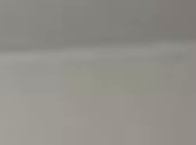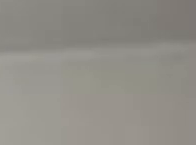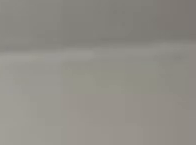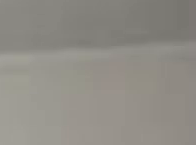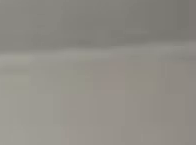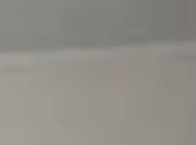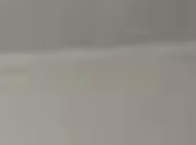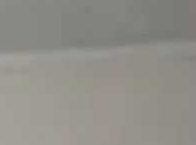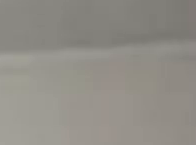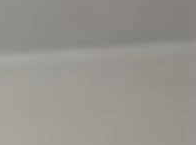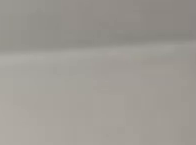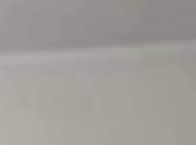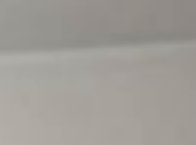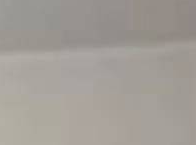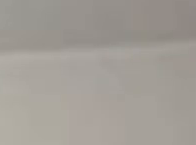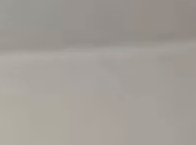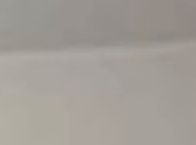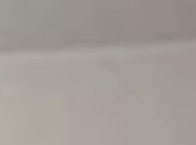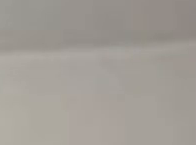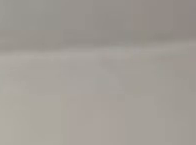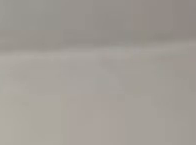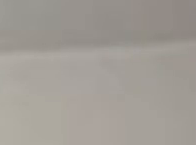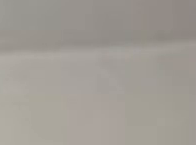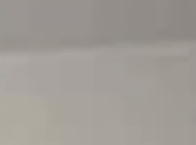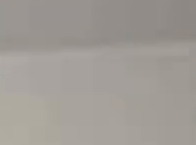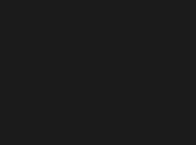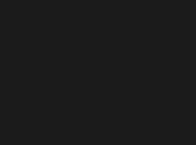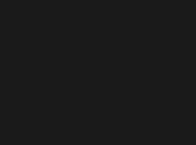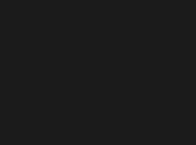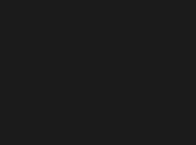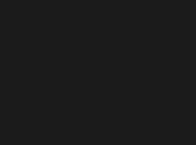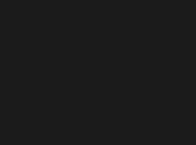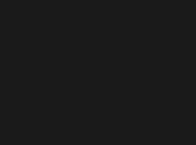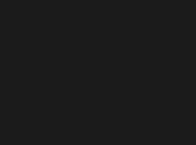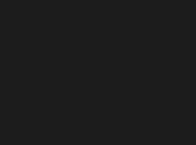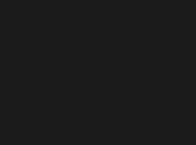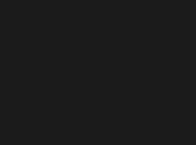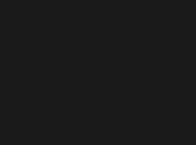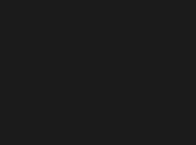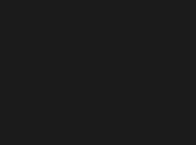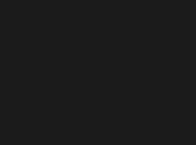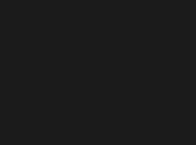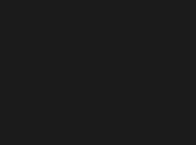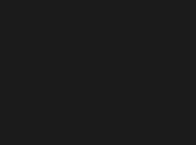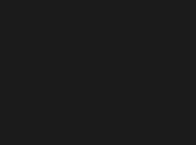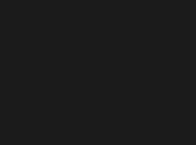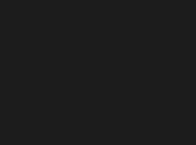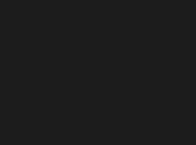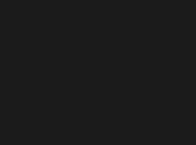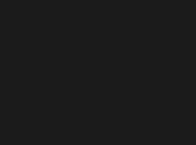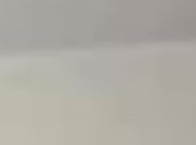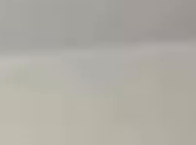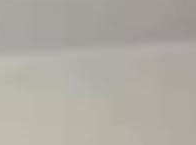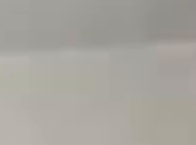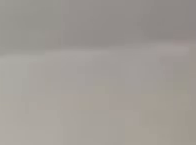¿Parece? Perfecto, Sí, profe. perfecto. Entonces, eso like significa que claro.